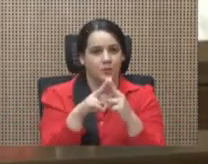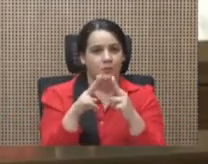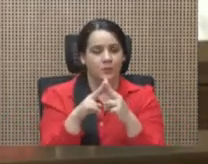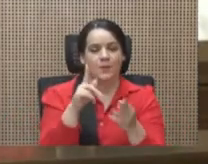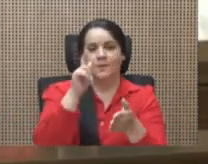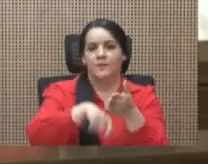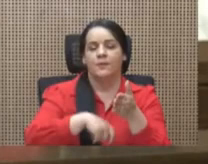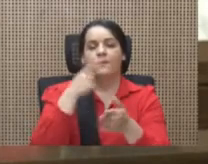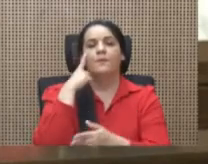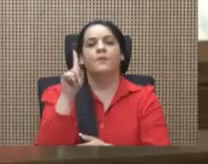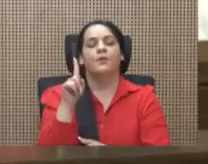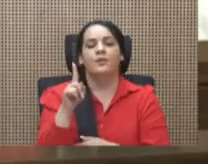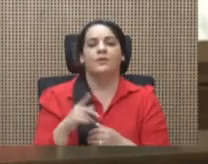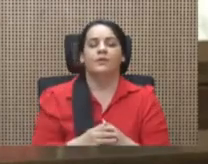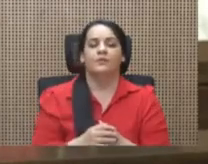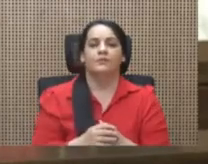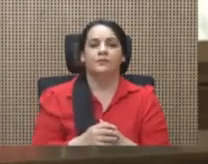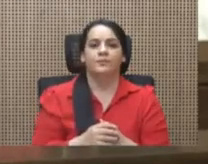firmada